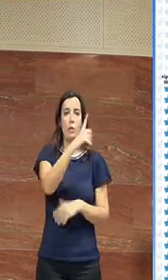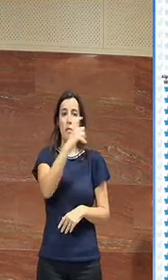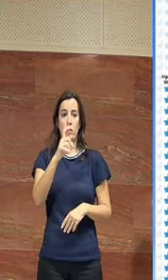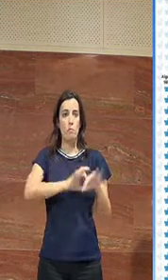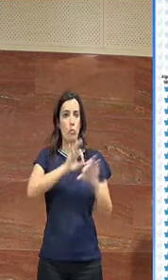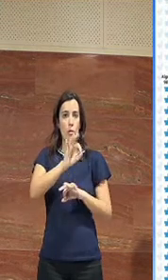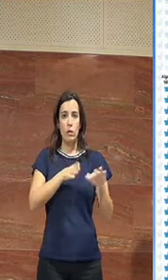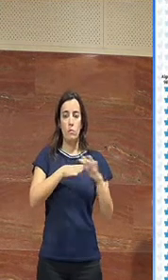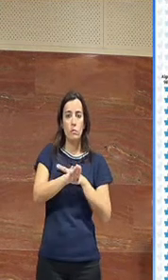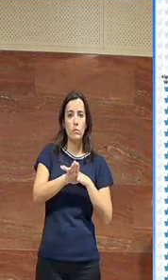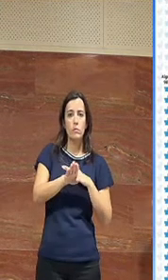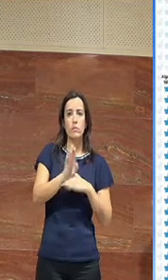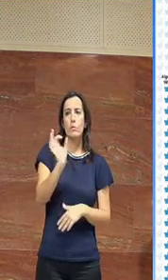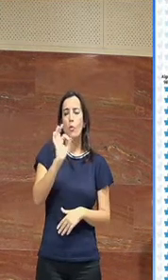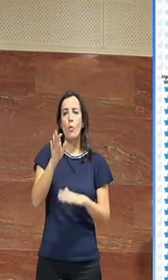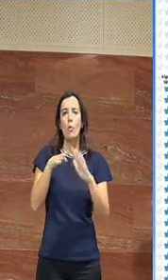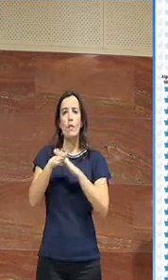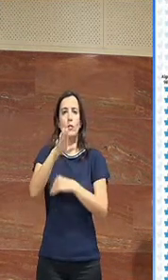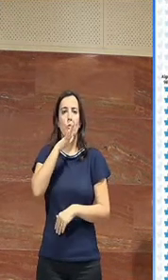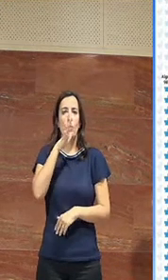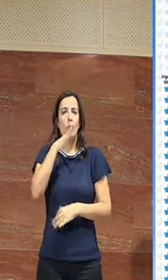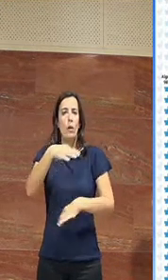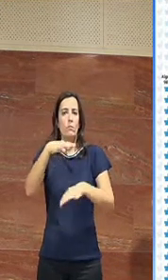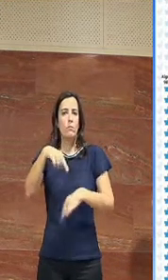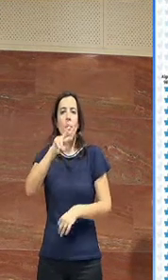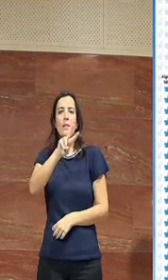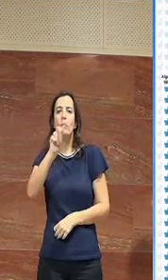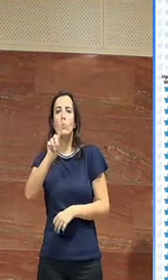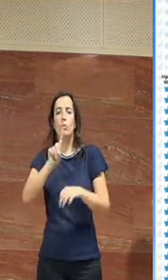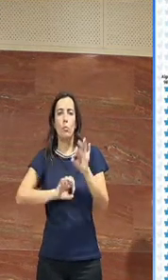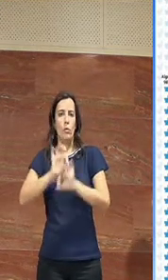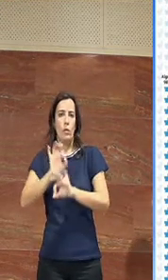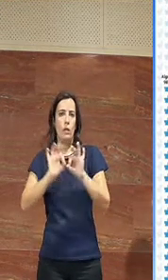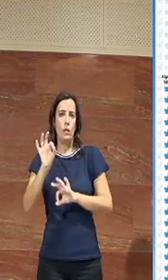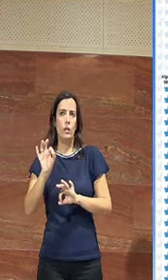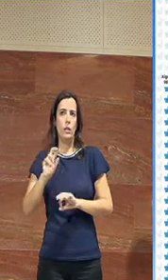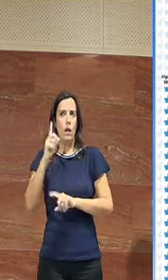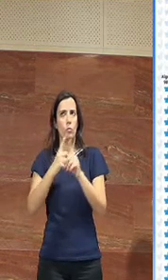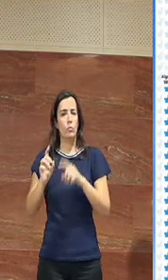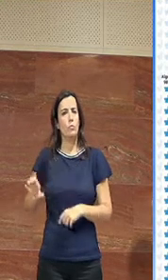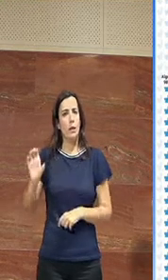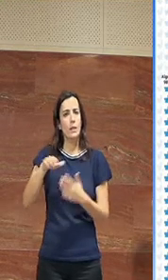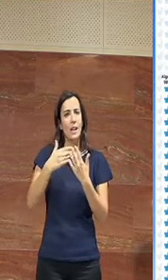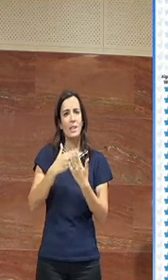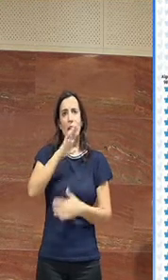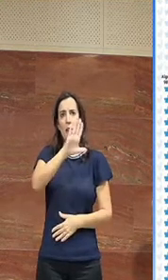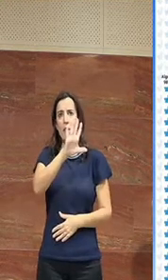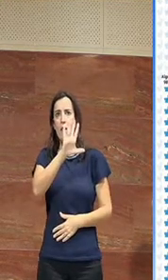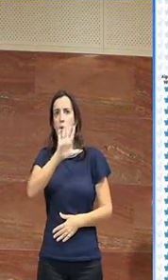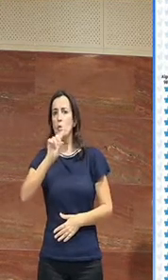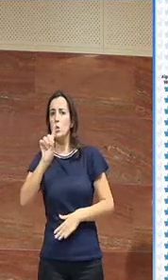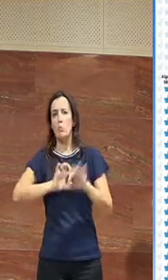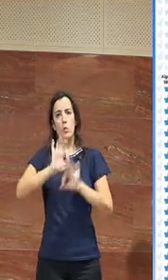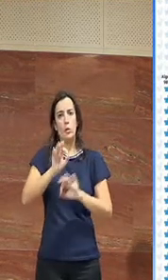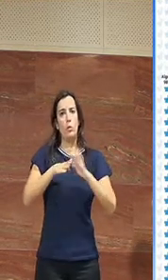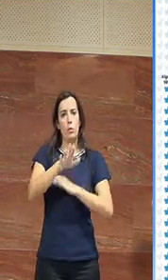hasta a lo mejor un acceso al agua corriente del 21% en Haití y en algunos otros países incluso del 5 y del 6%, ¿no?